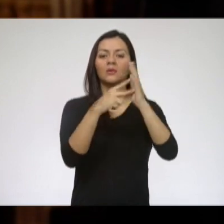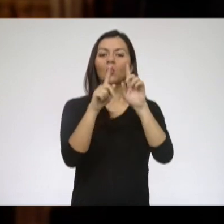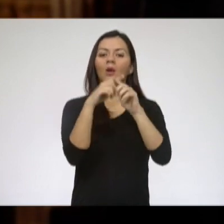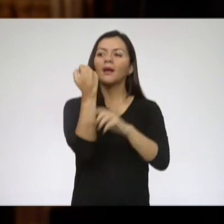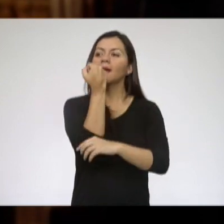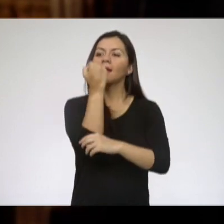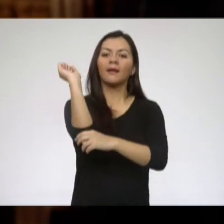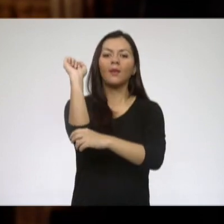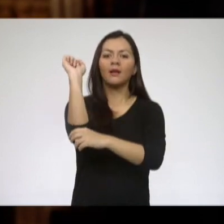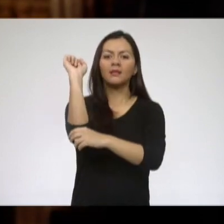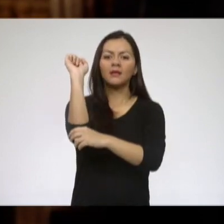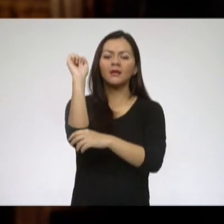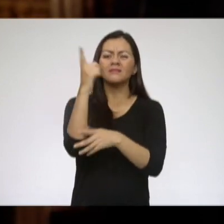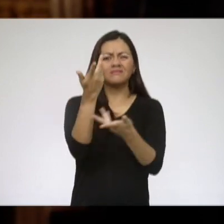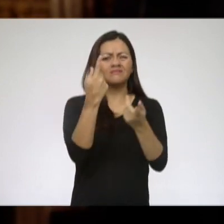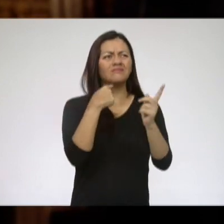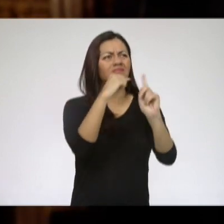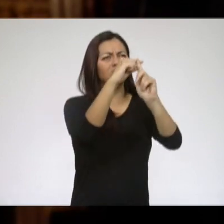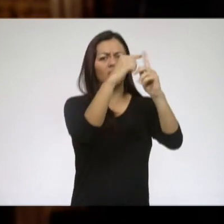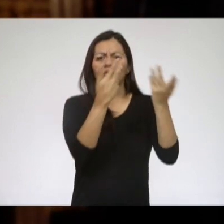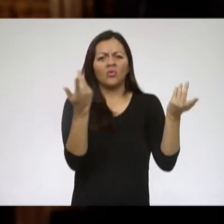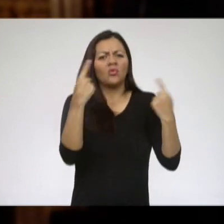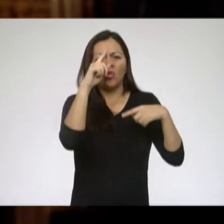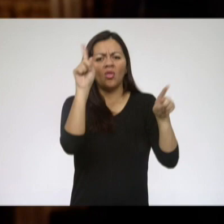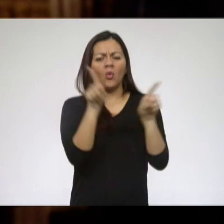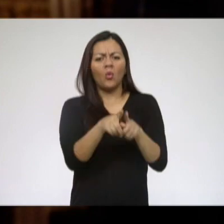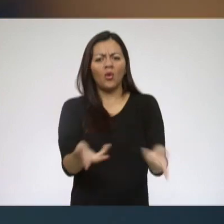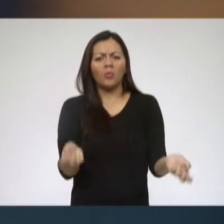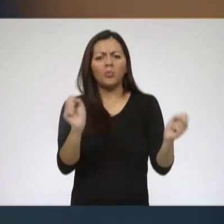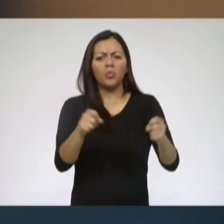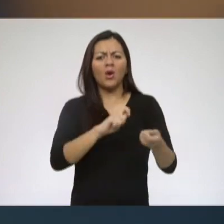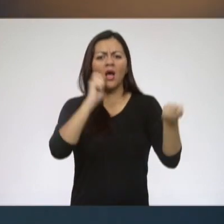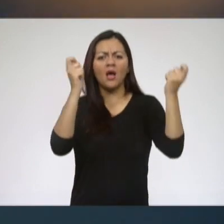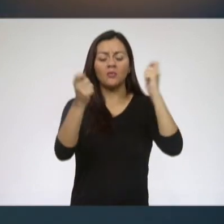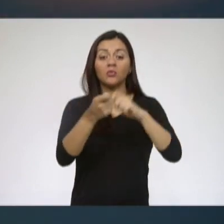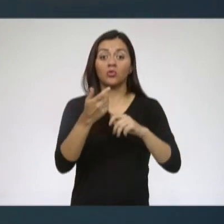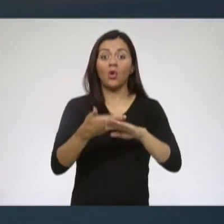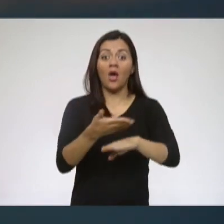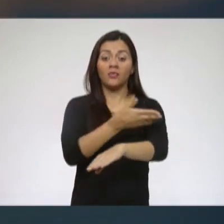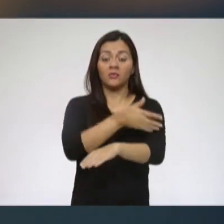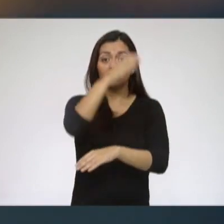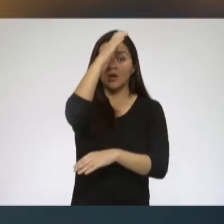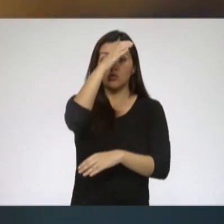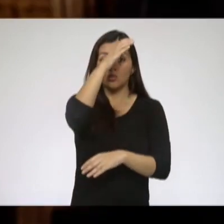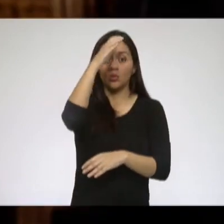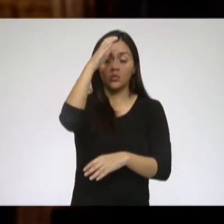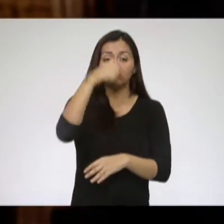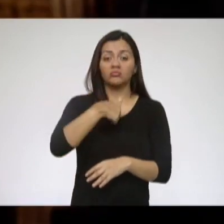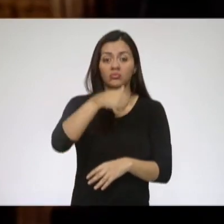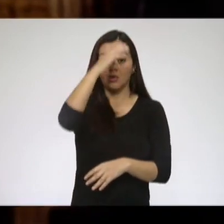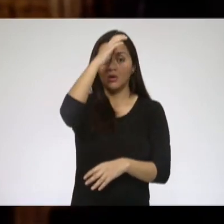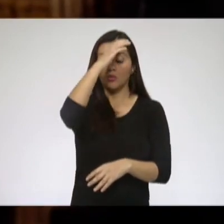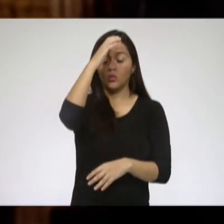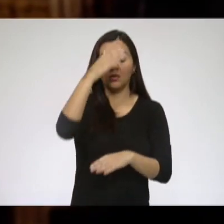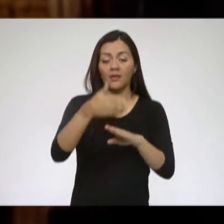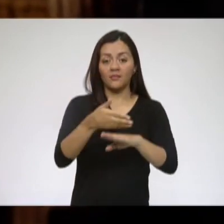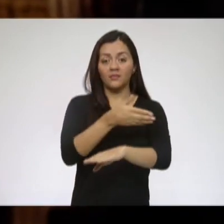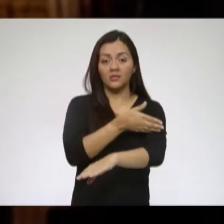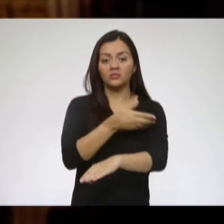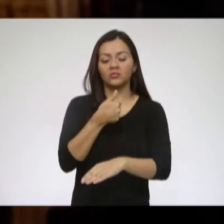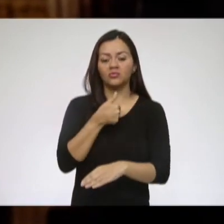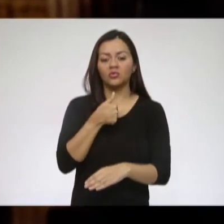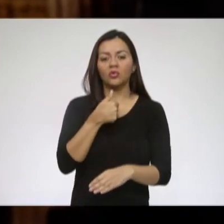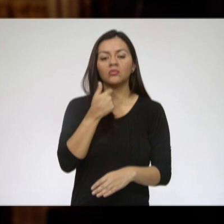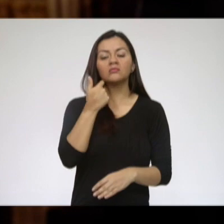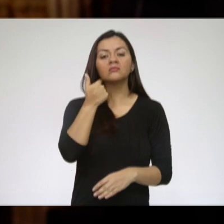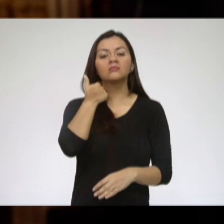lo que le molesta o lo que hace falta o lo que podría hacer un cambio. Yo era católico antes y bueno,